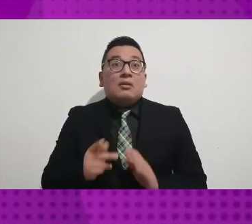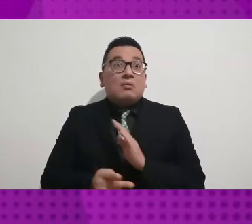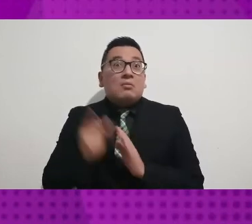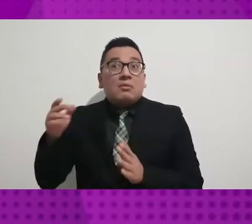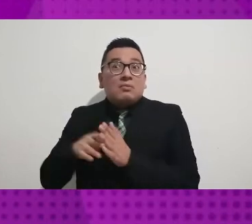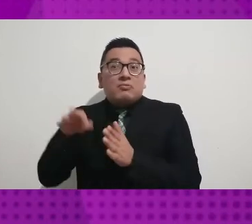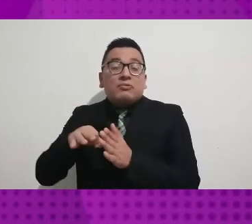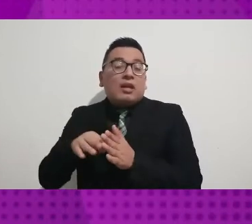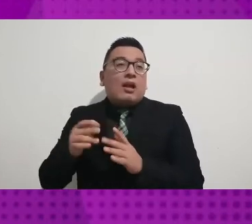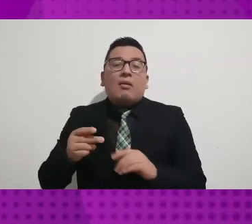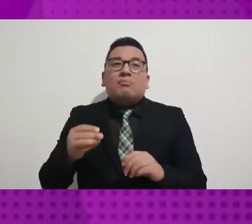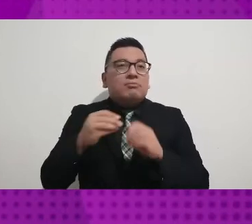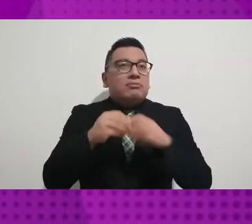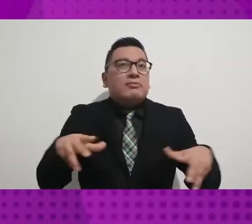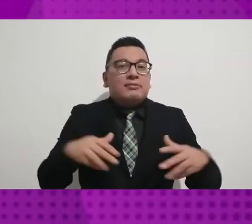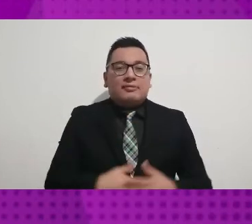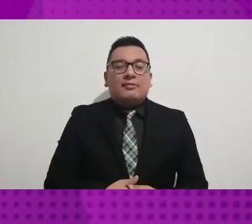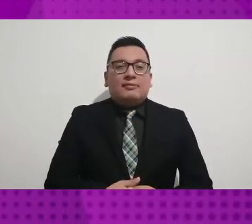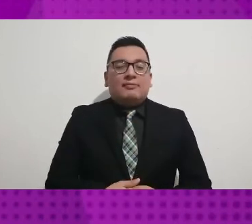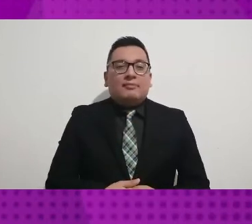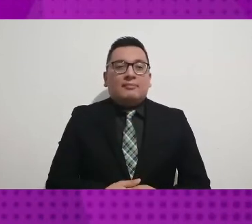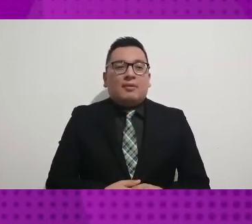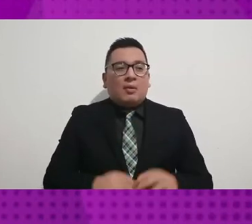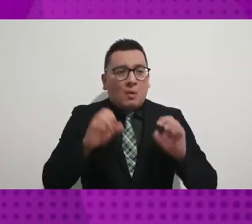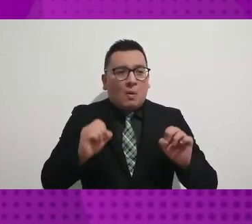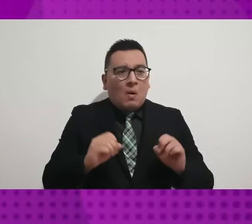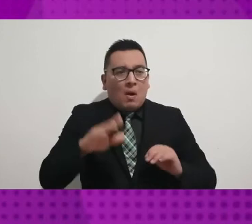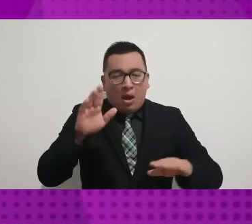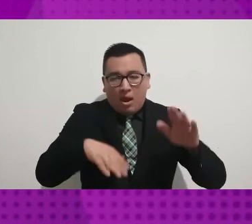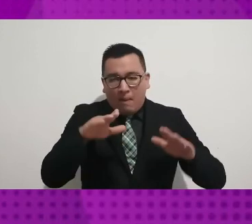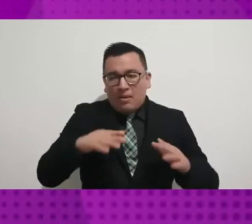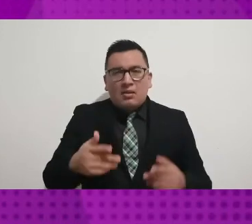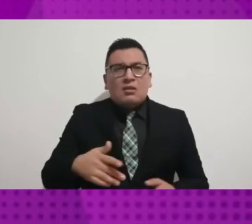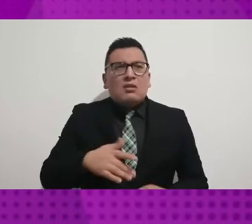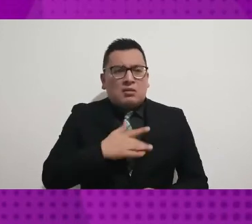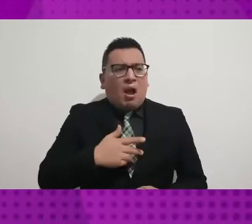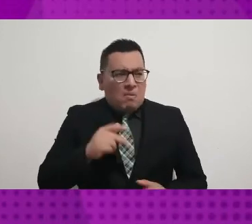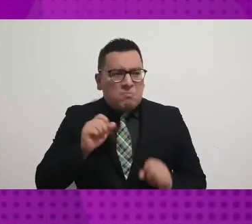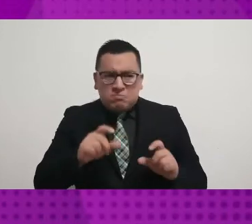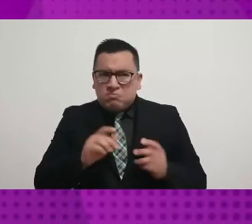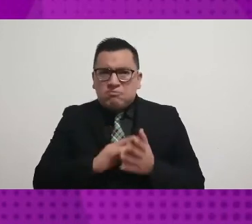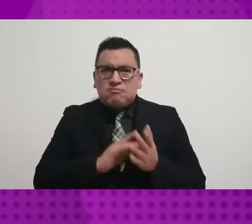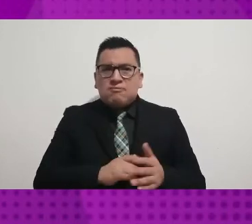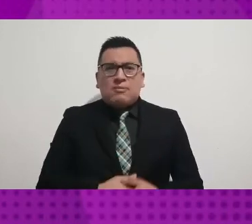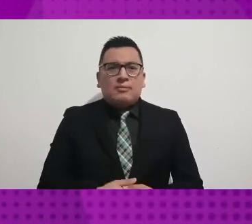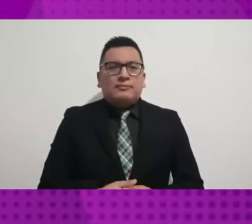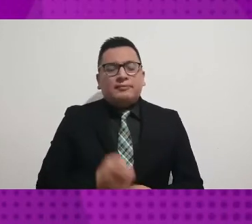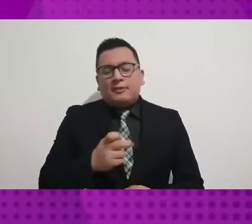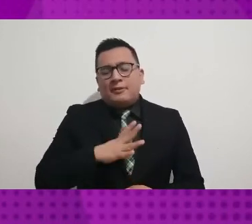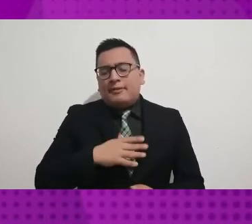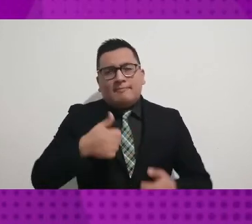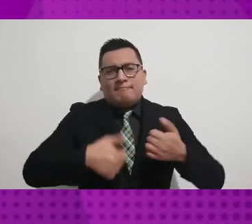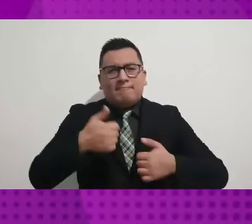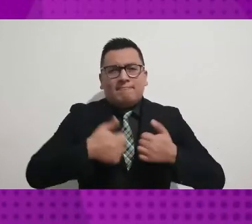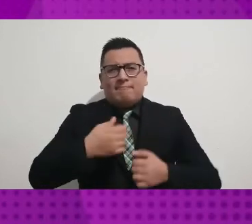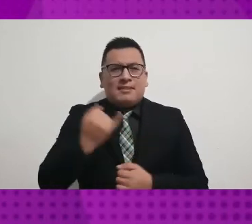la elección intermedia y hay un desfase, ¿no? Hay una pérdida de votos, o a veces se puede confirmar, ¿no? Es decir, es